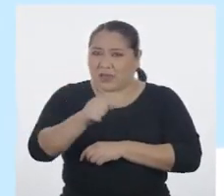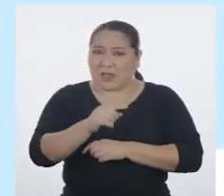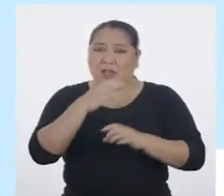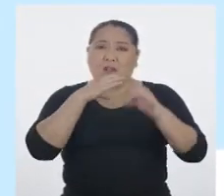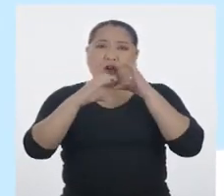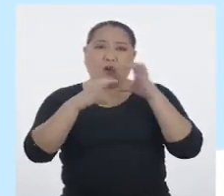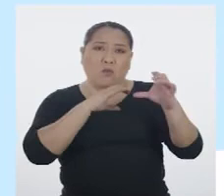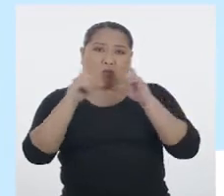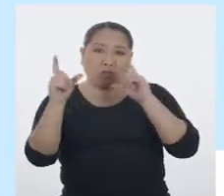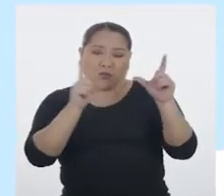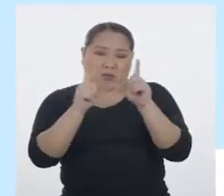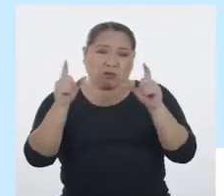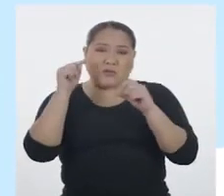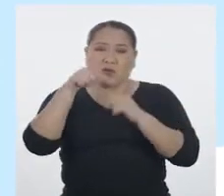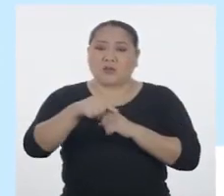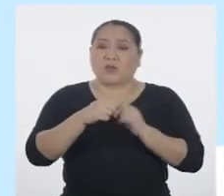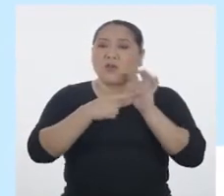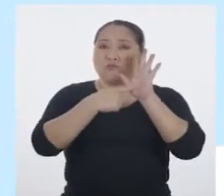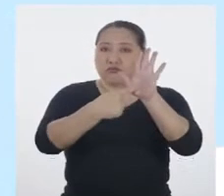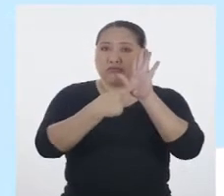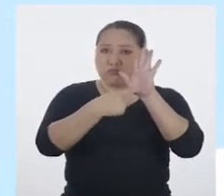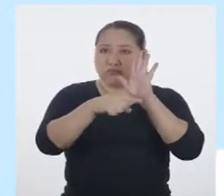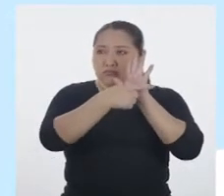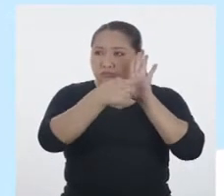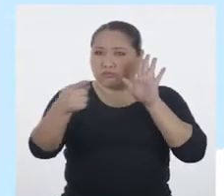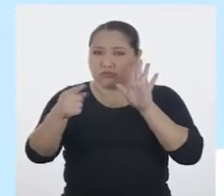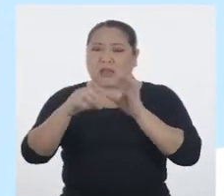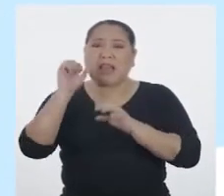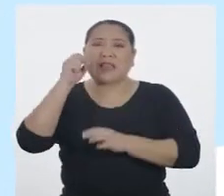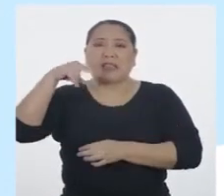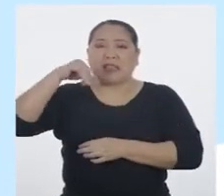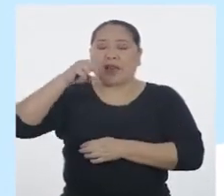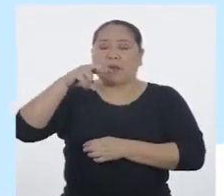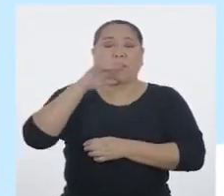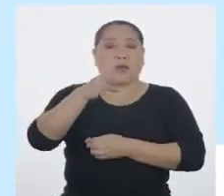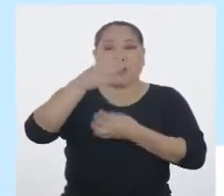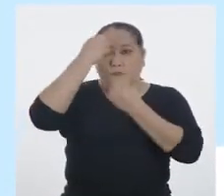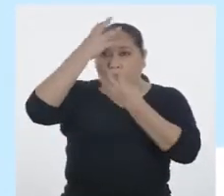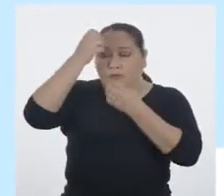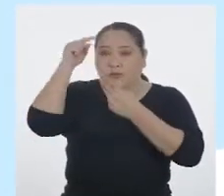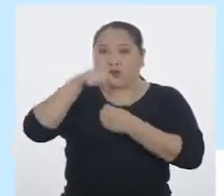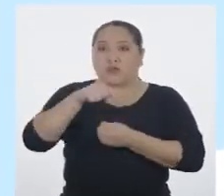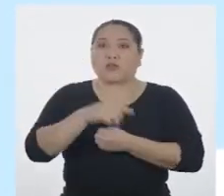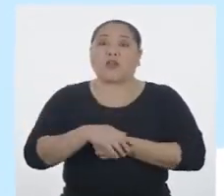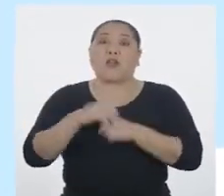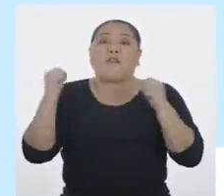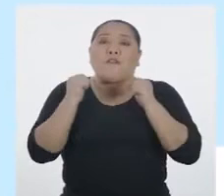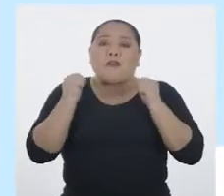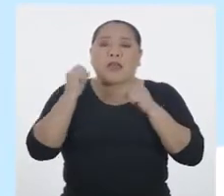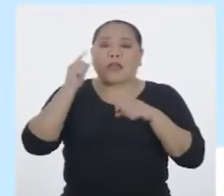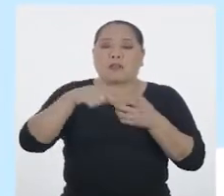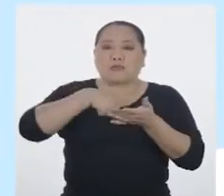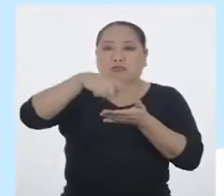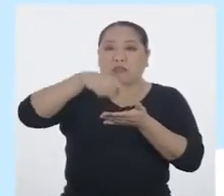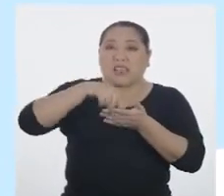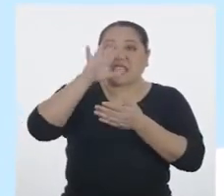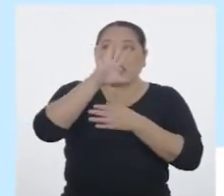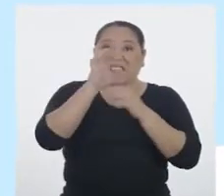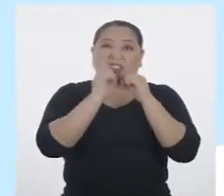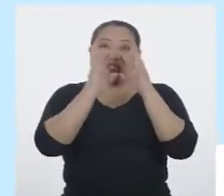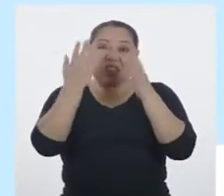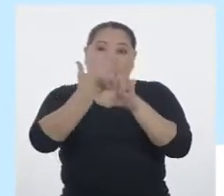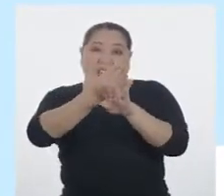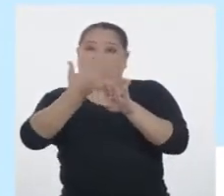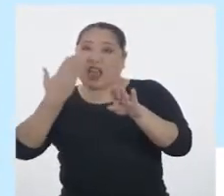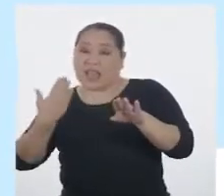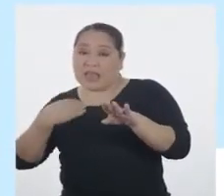medios de comunicación transmiten los avisos del Cenami para que todos estemos informados sobre los friajes. Estos avisos se emiten hasta 5